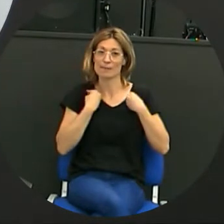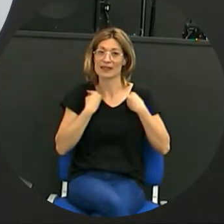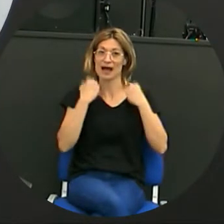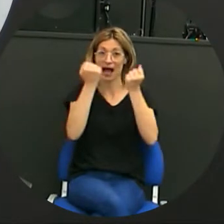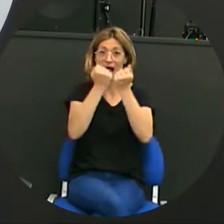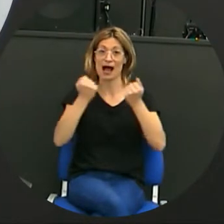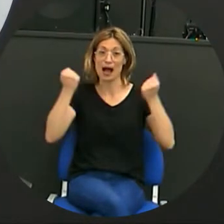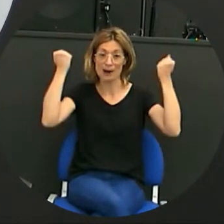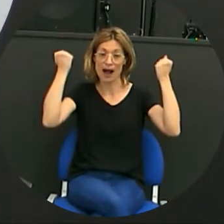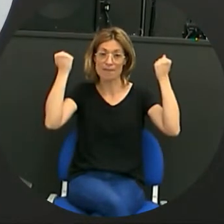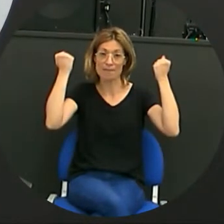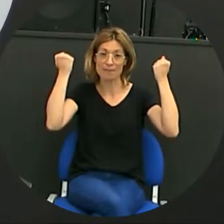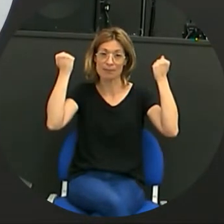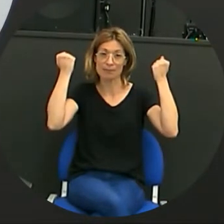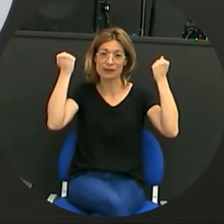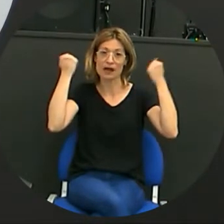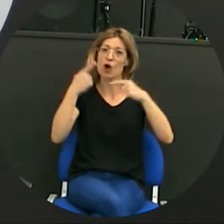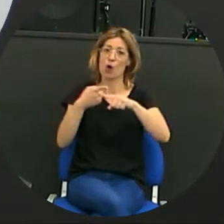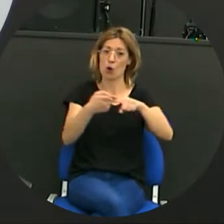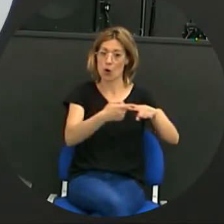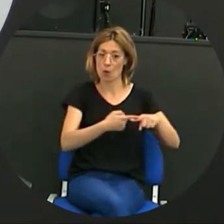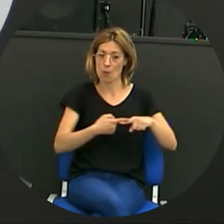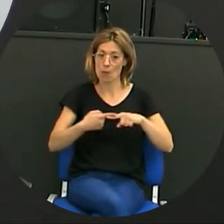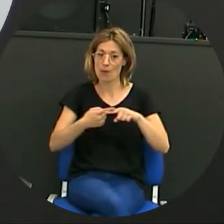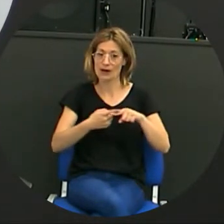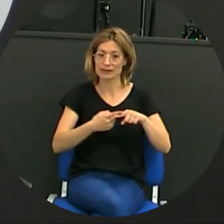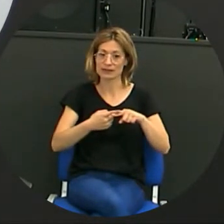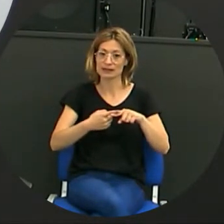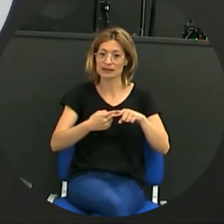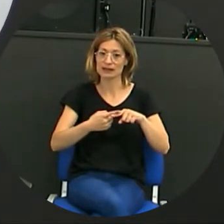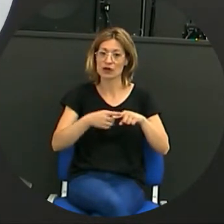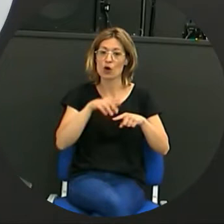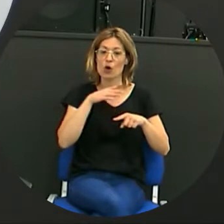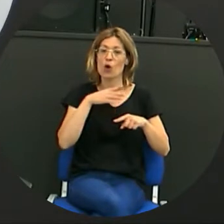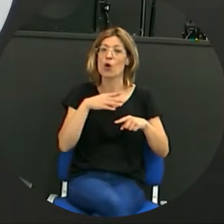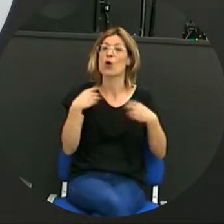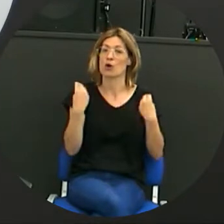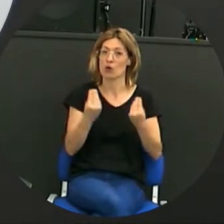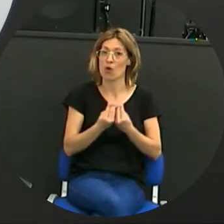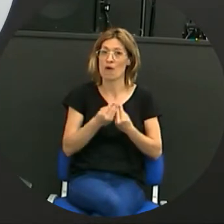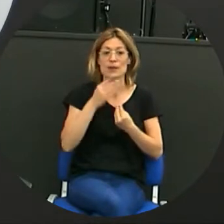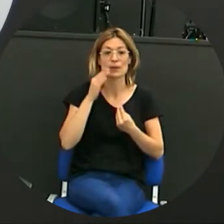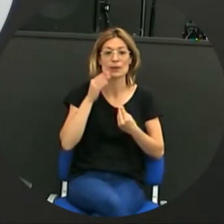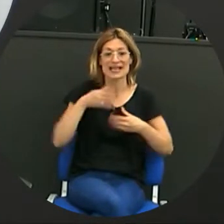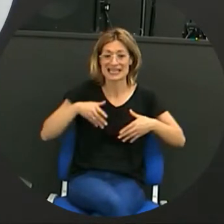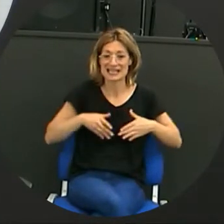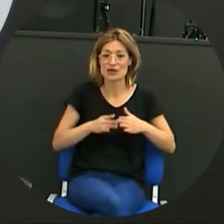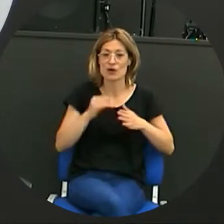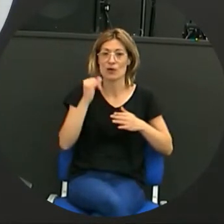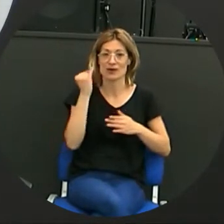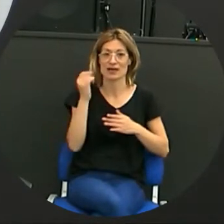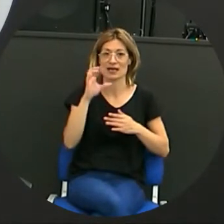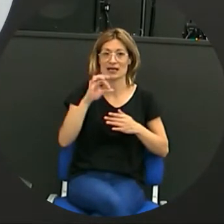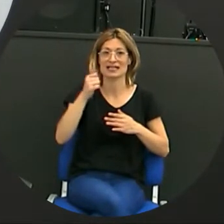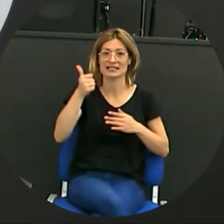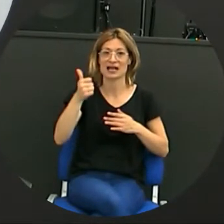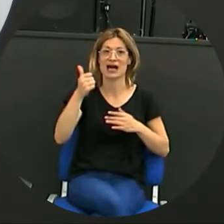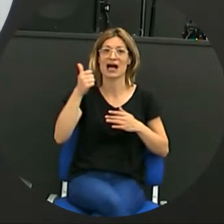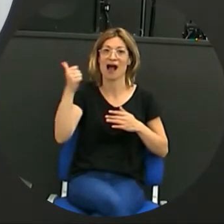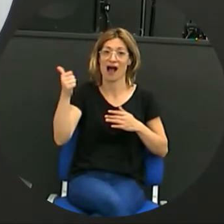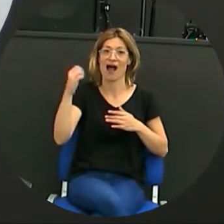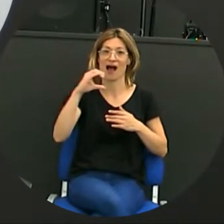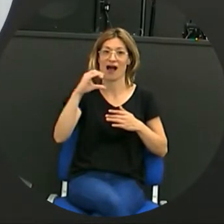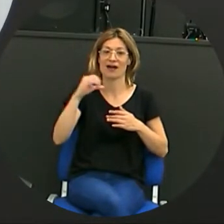Abraham la comparte con su hijo Isaac y a su vez con Jacob y a la vez con